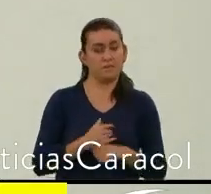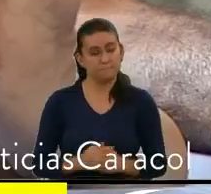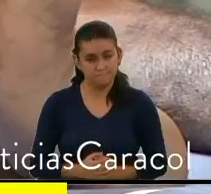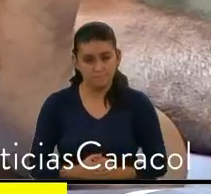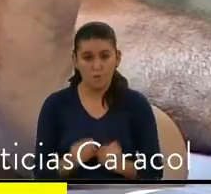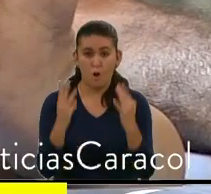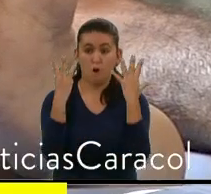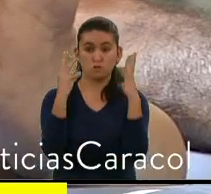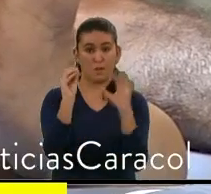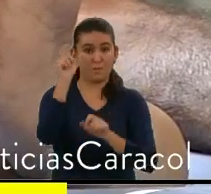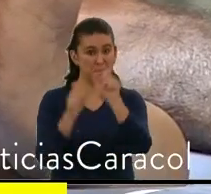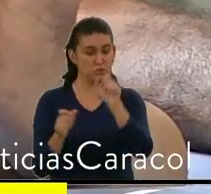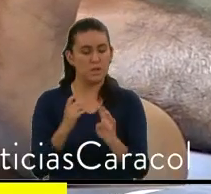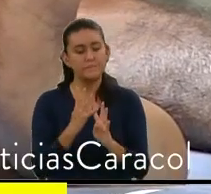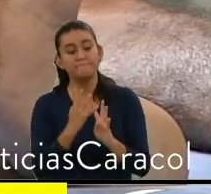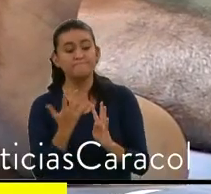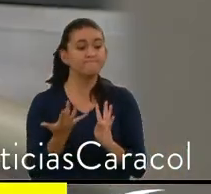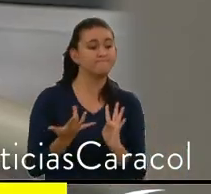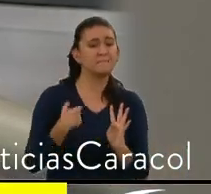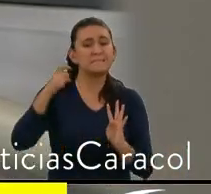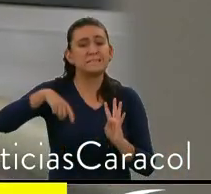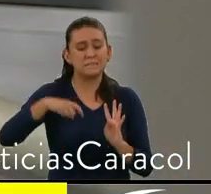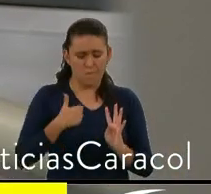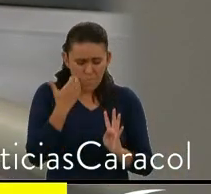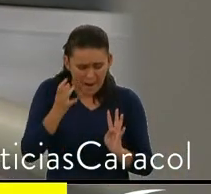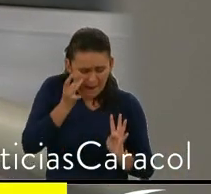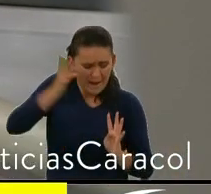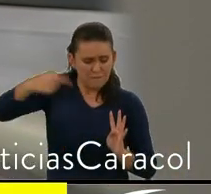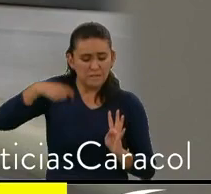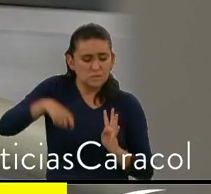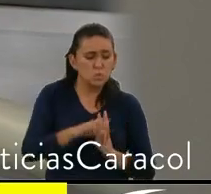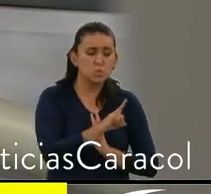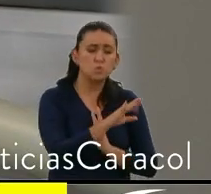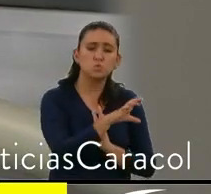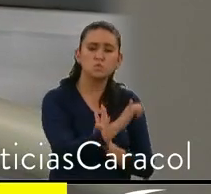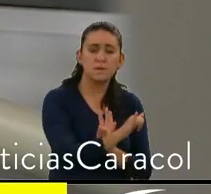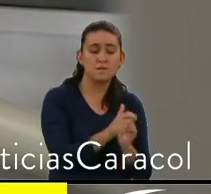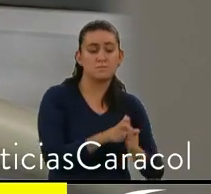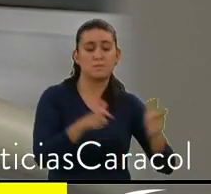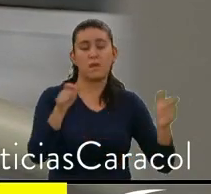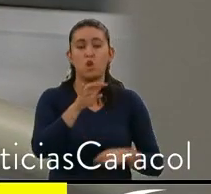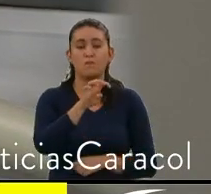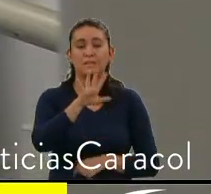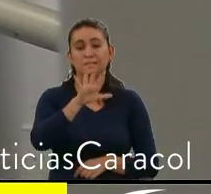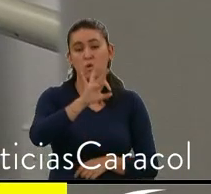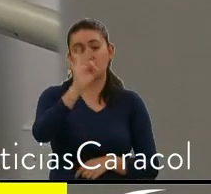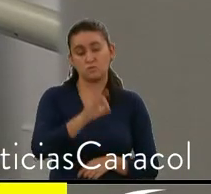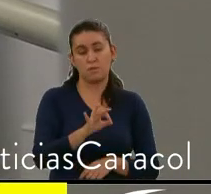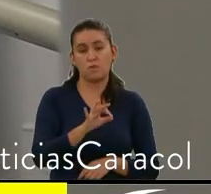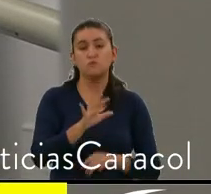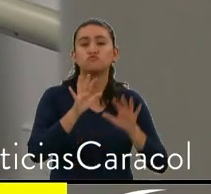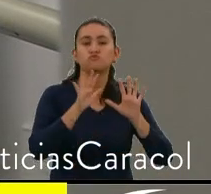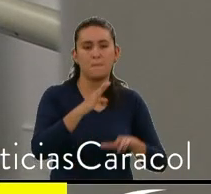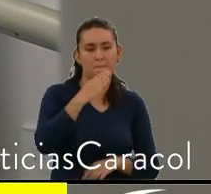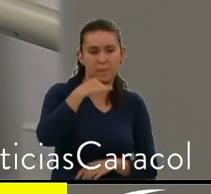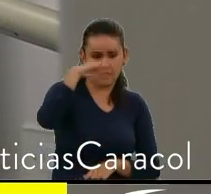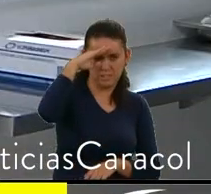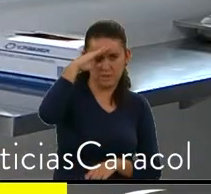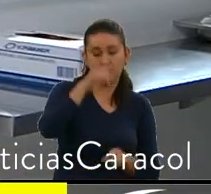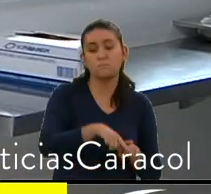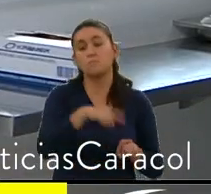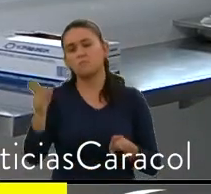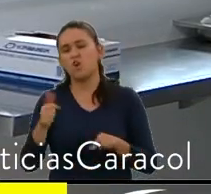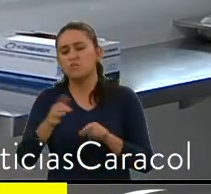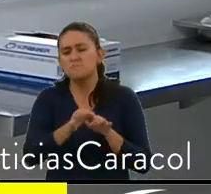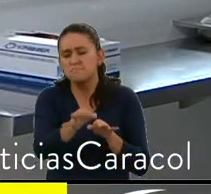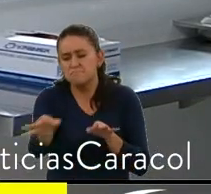80 pacientes que están esperando una UCI, el 45% son de Medellín y el 55% restante de otros municipios de